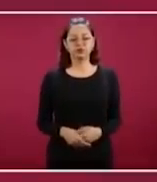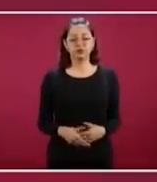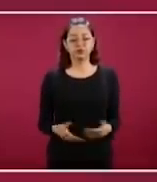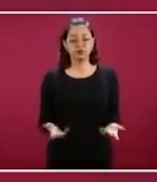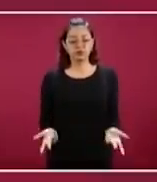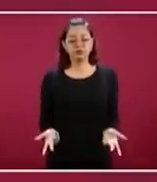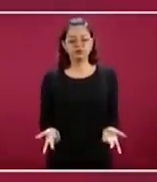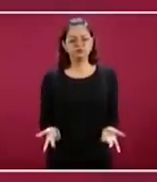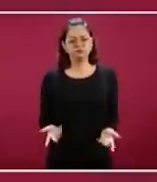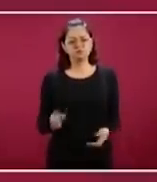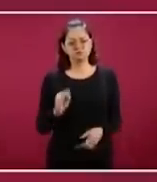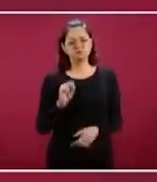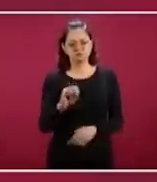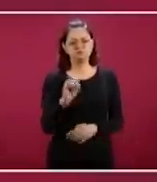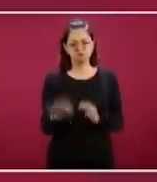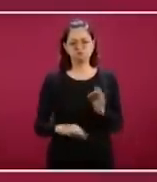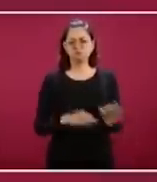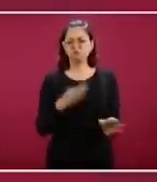Esto lo hicieron.